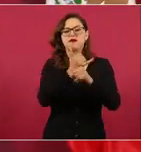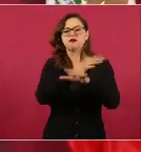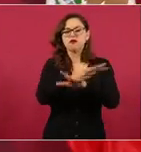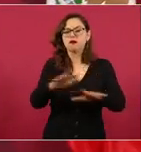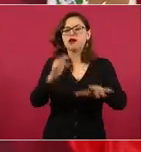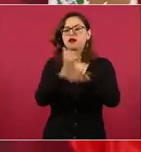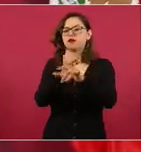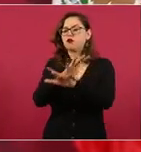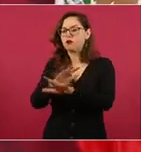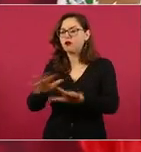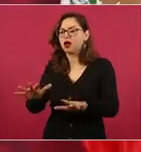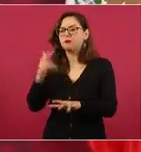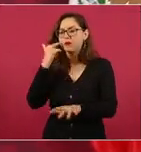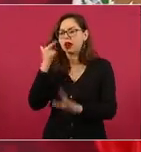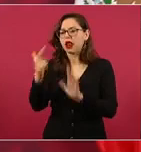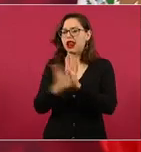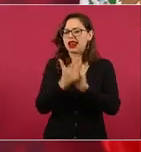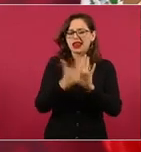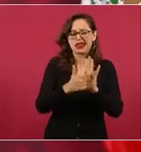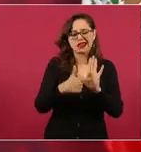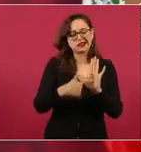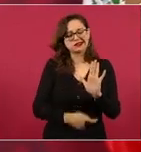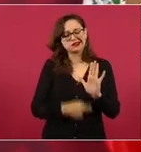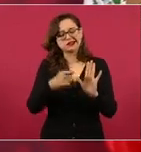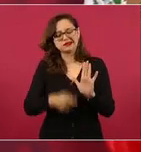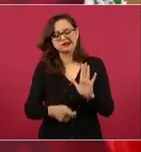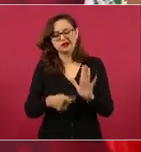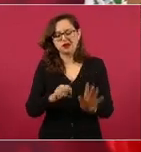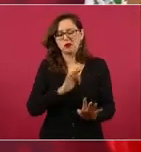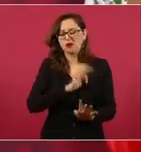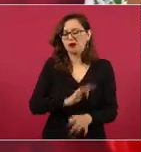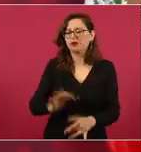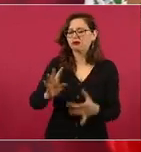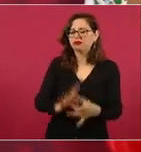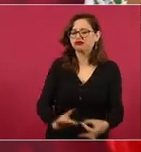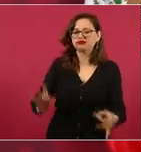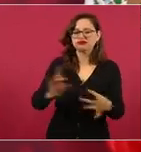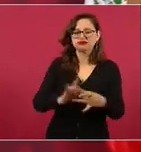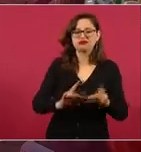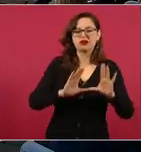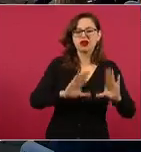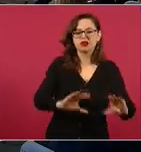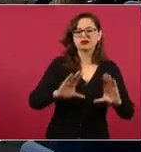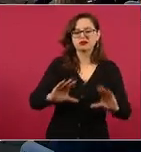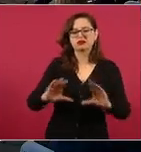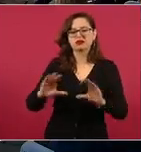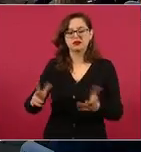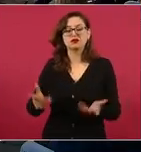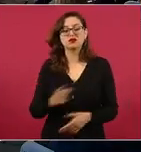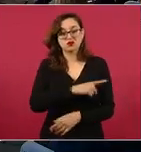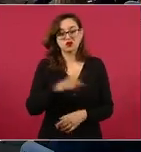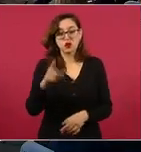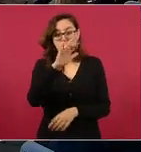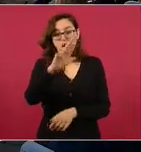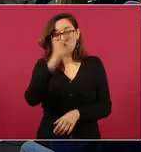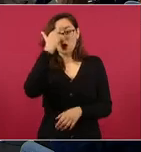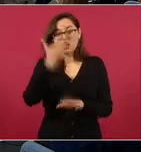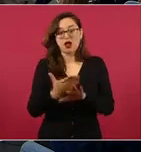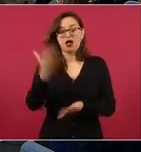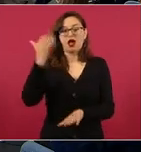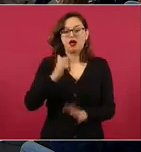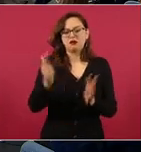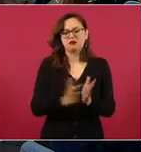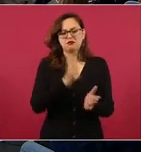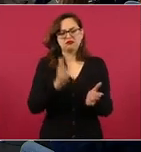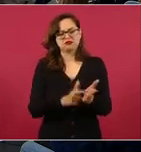leyes se respetaban en la forma, pero se violaban en el fondo.